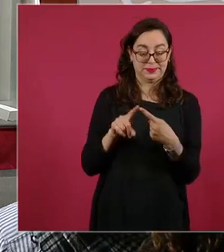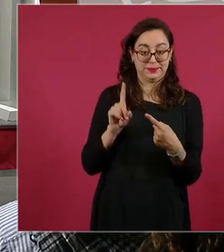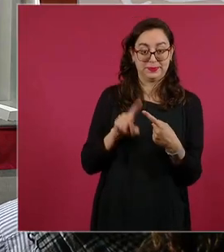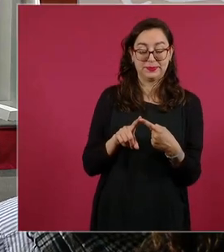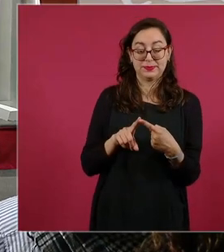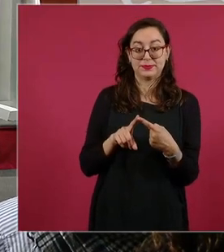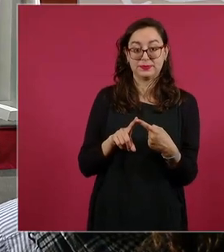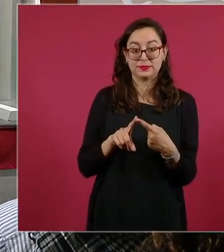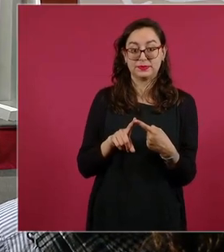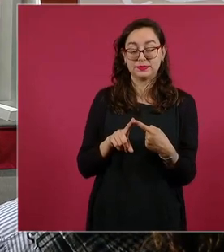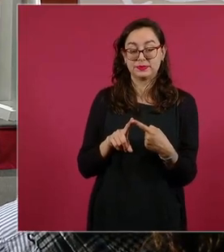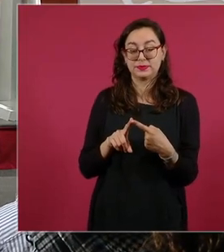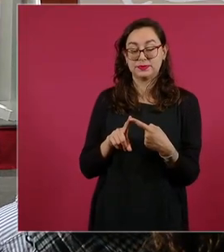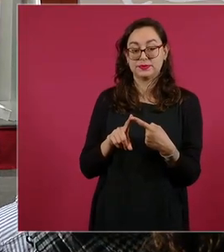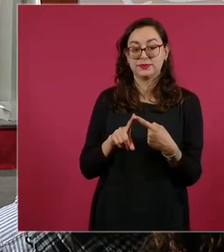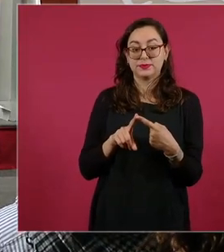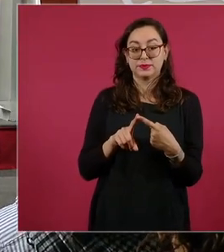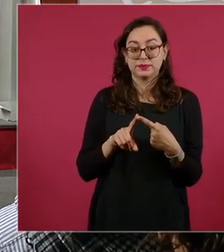primero